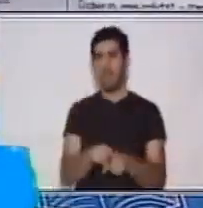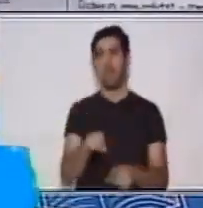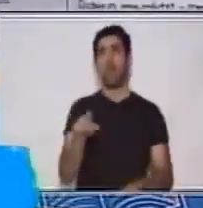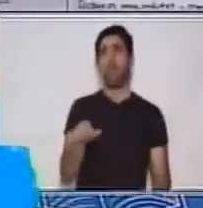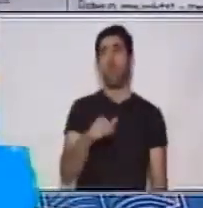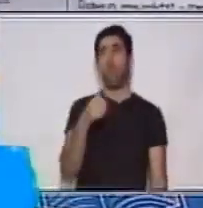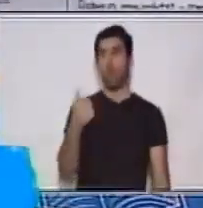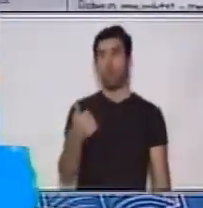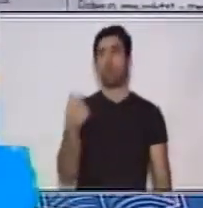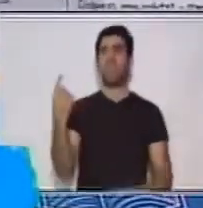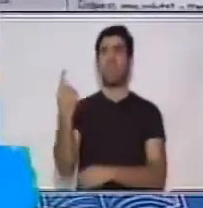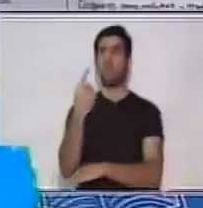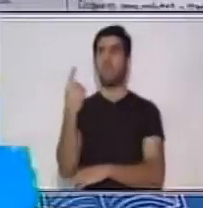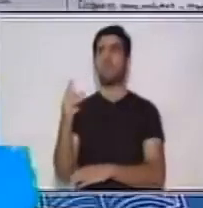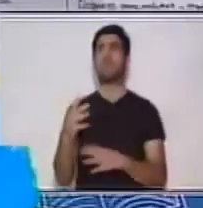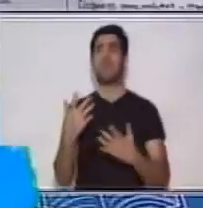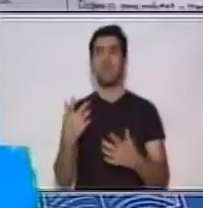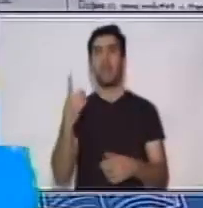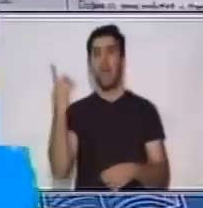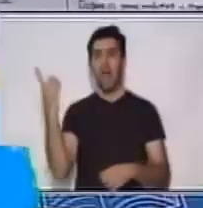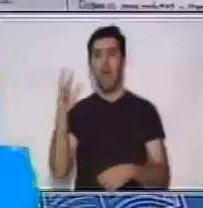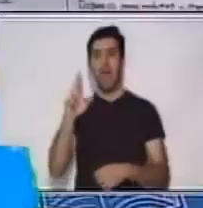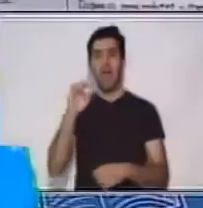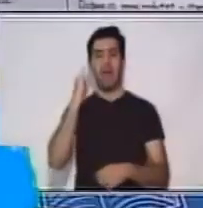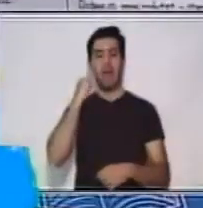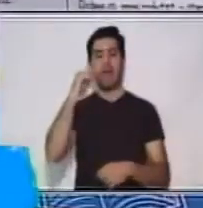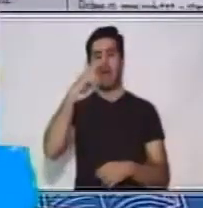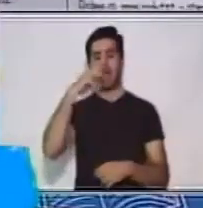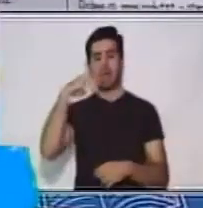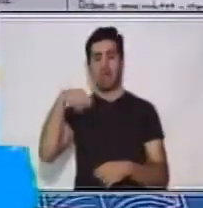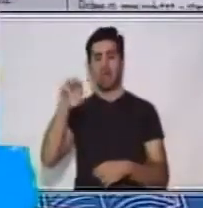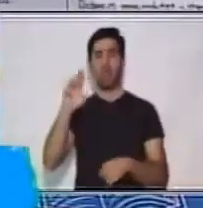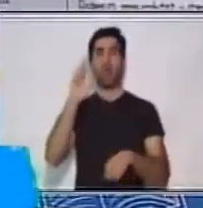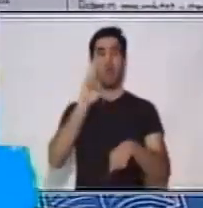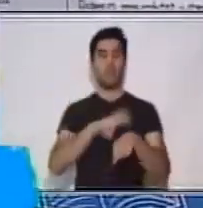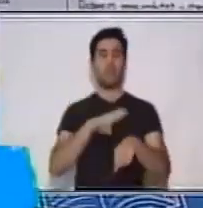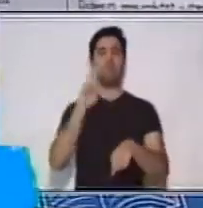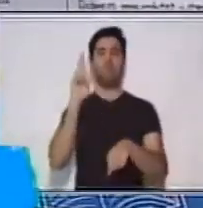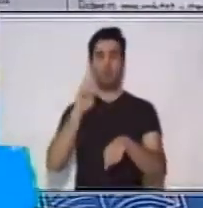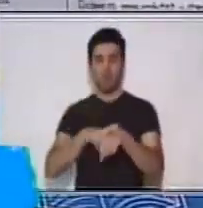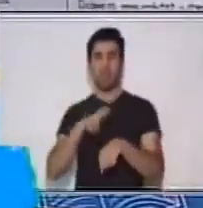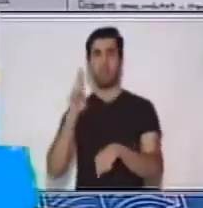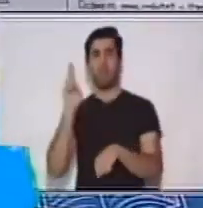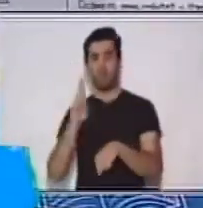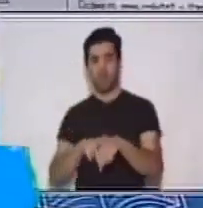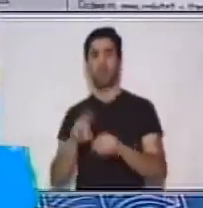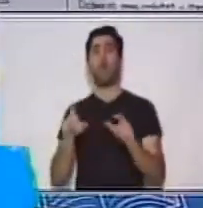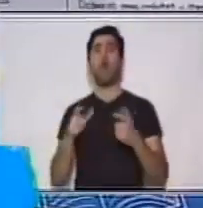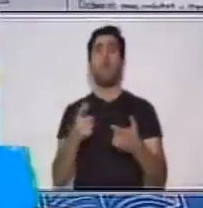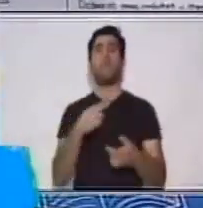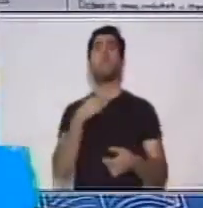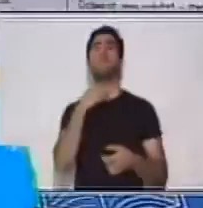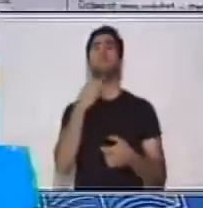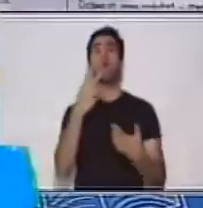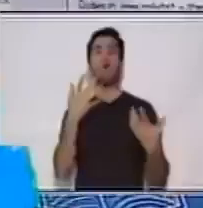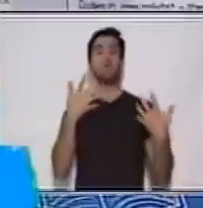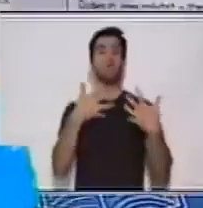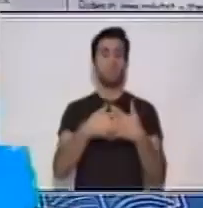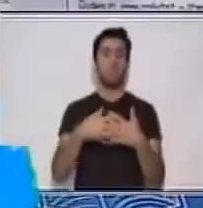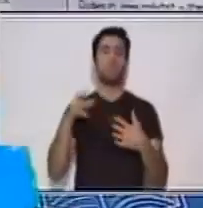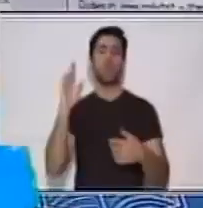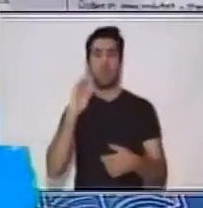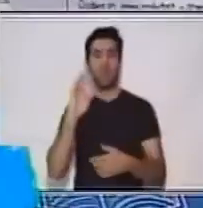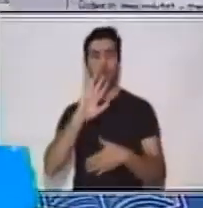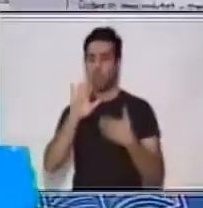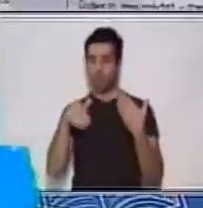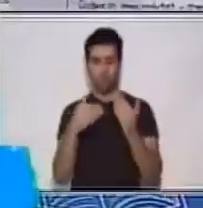los elementos es el ritmo, y aquí pues es la cadencia, la musicalidad y la combinación armónica de sonidos.